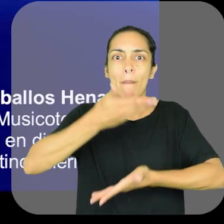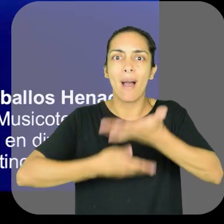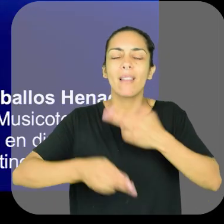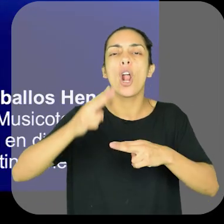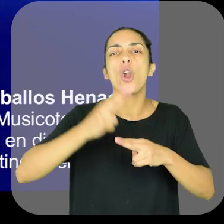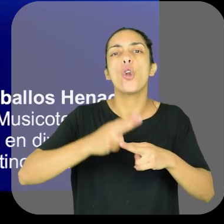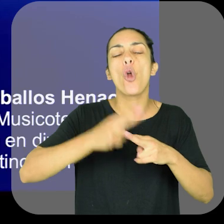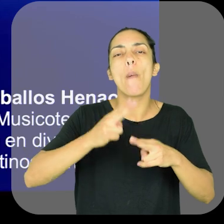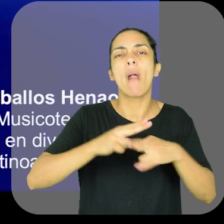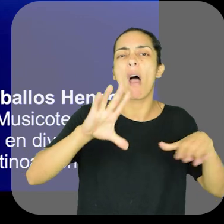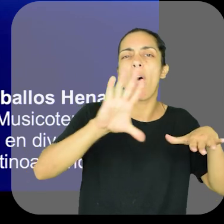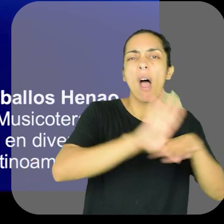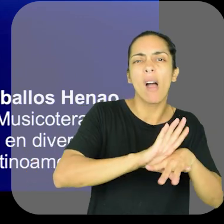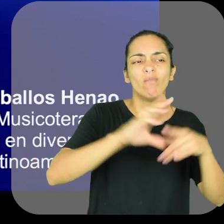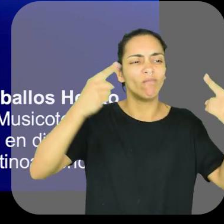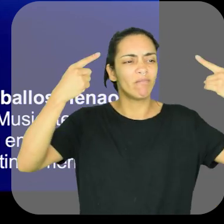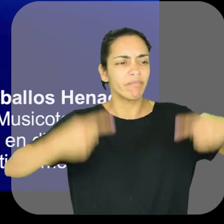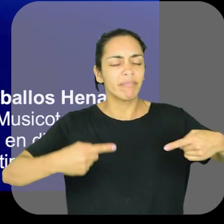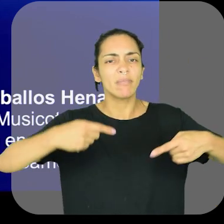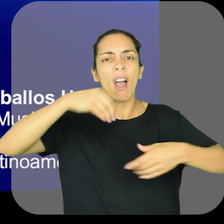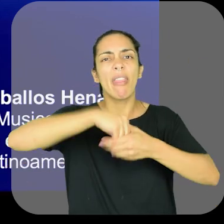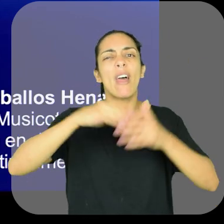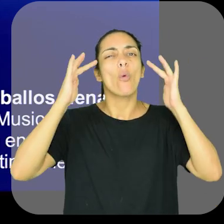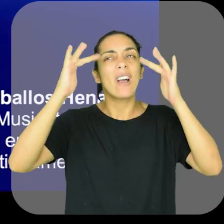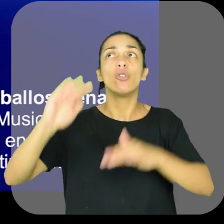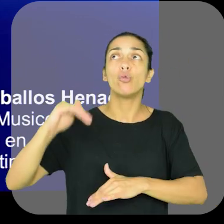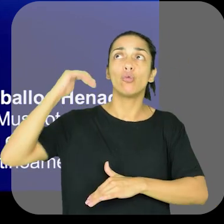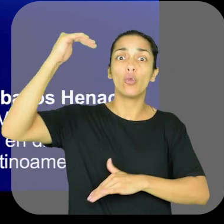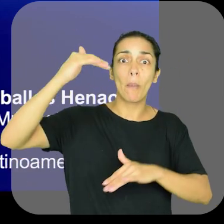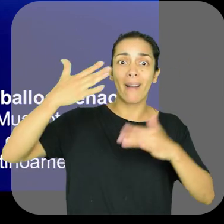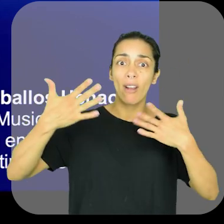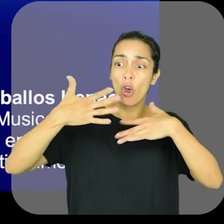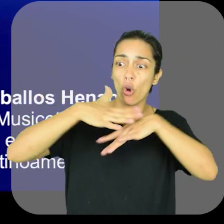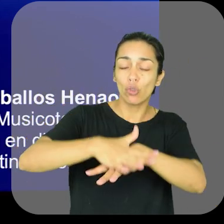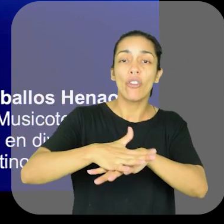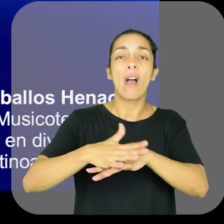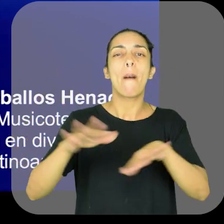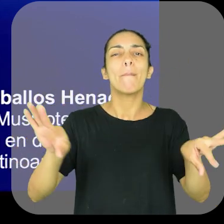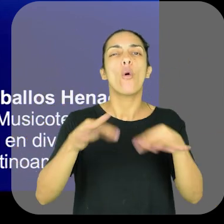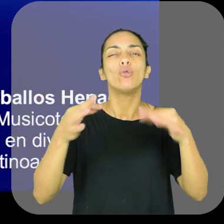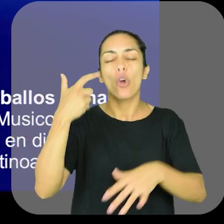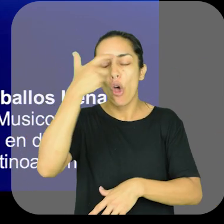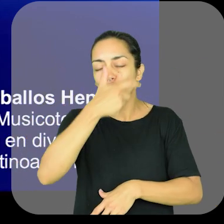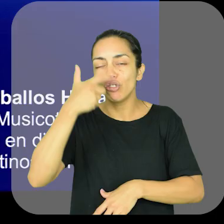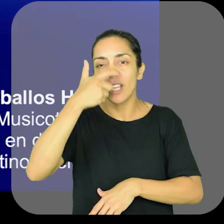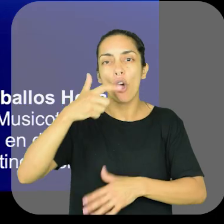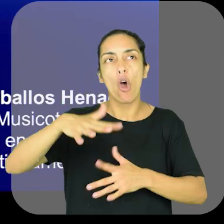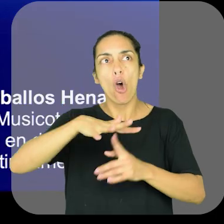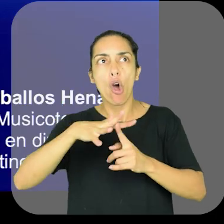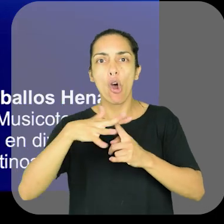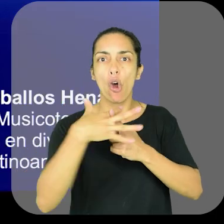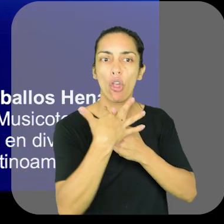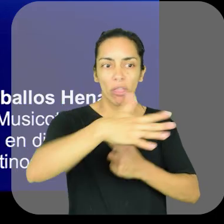nombre Consonancias y disonancias en la educación superior inclusiva de músicos ciegos en el contexto colombiano.